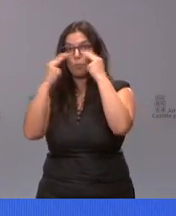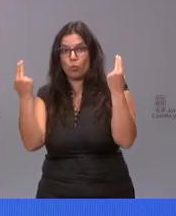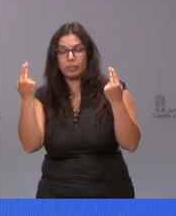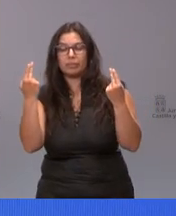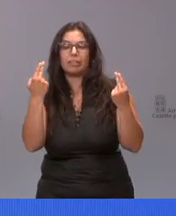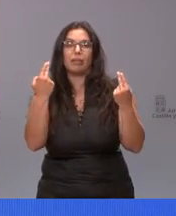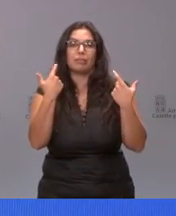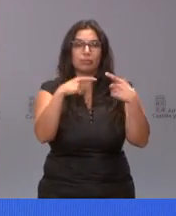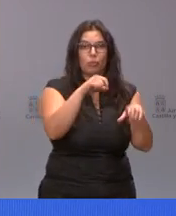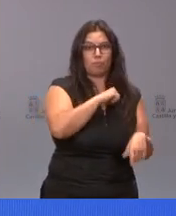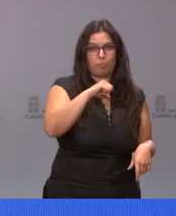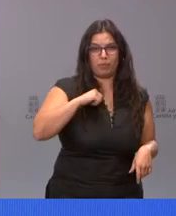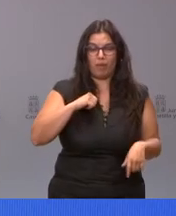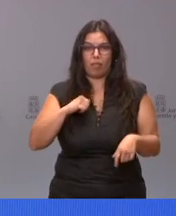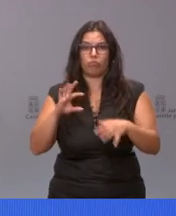públicas y